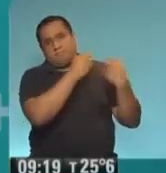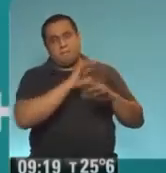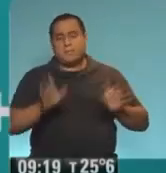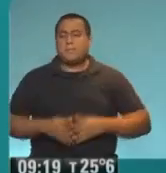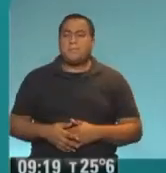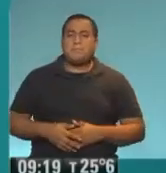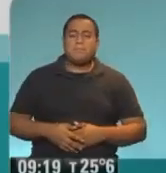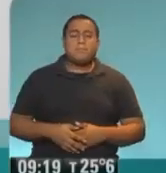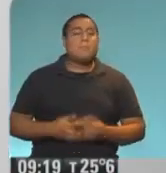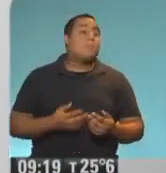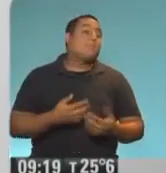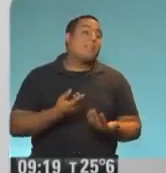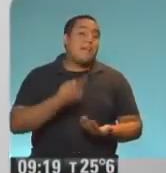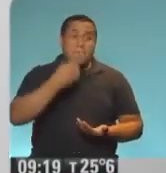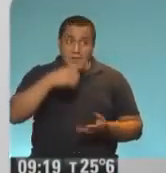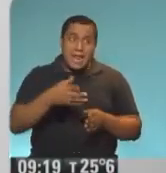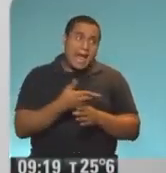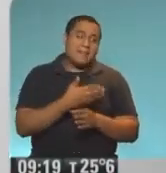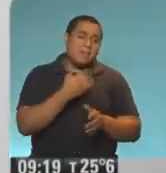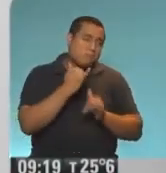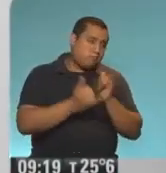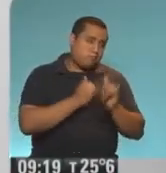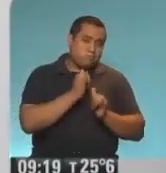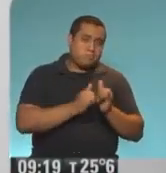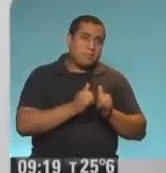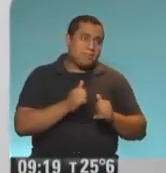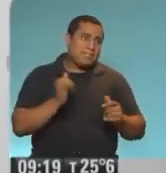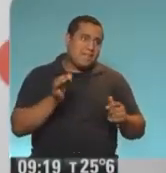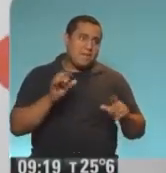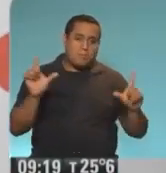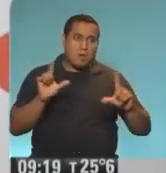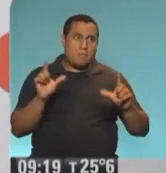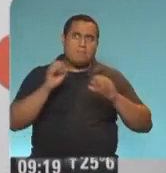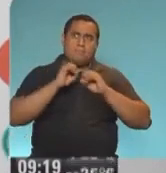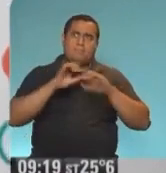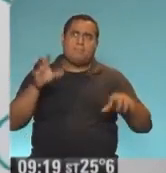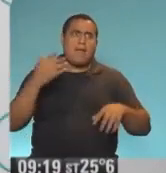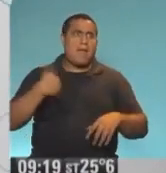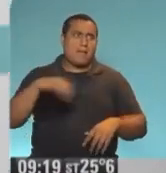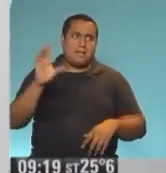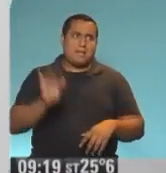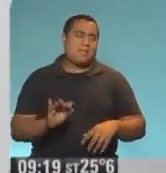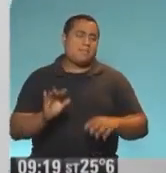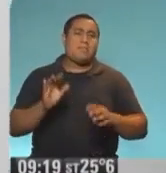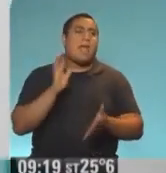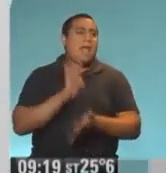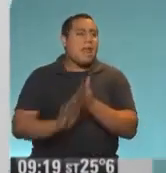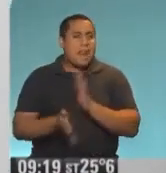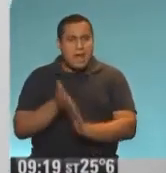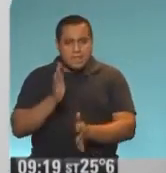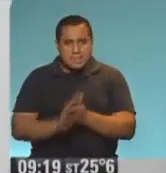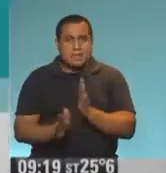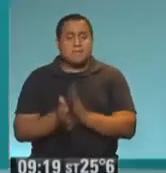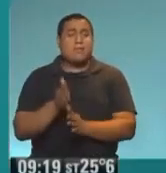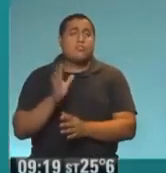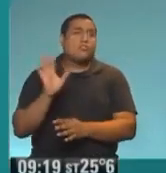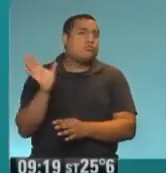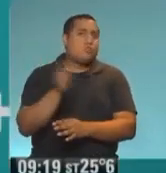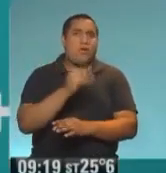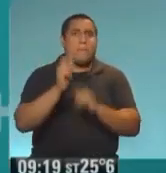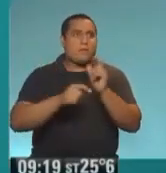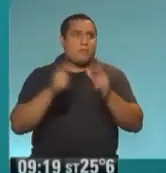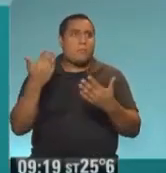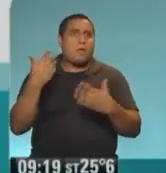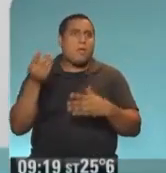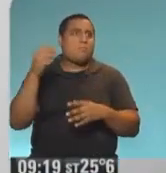terminarle, quiero decir que este es un programa, como usted bien sabe, que se ve en cada rincón de la Argentina, el más federal, el gratuito, el que hace que todos puedan ser